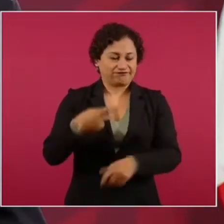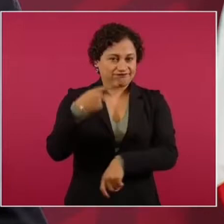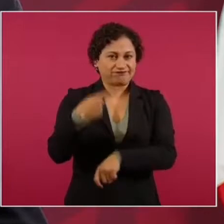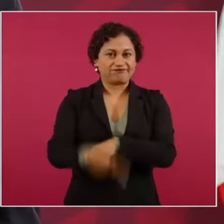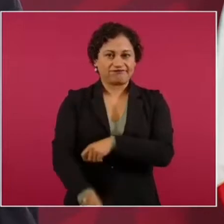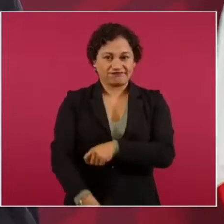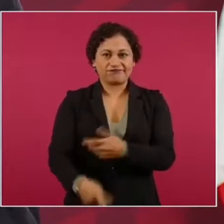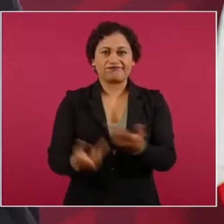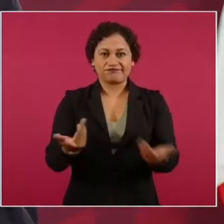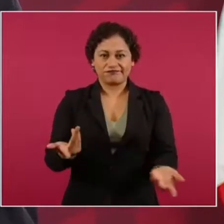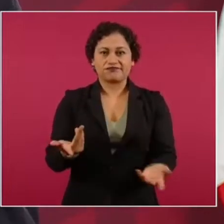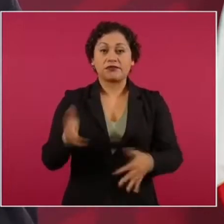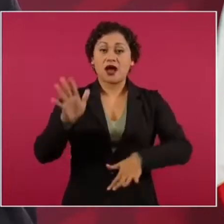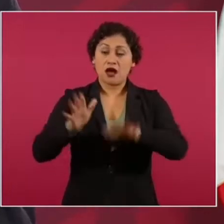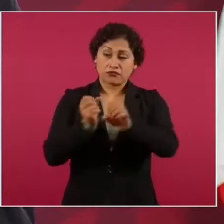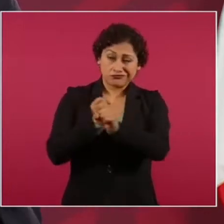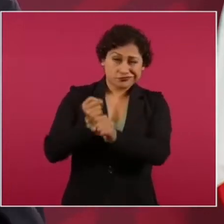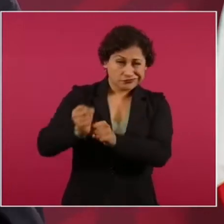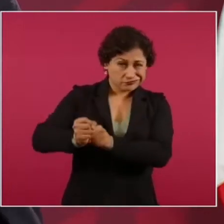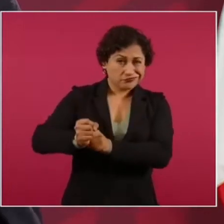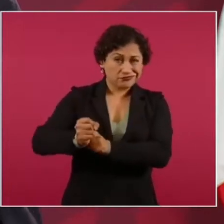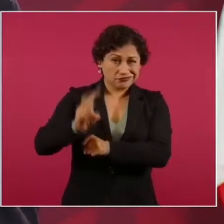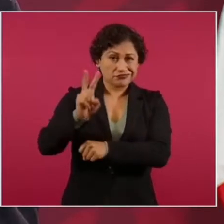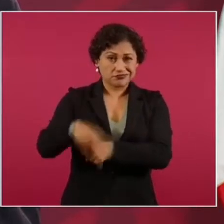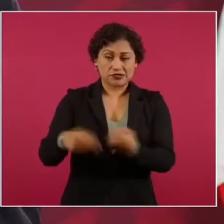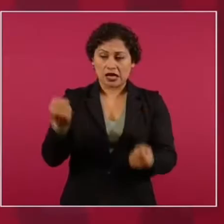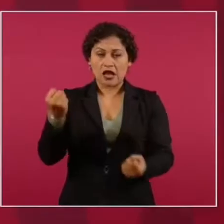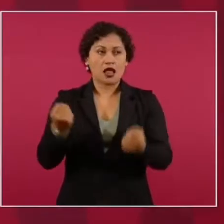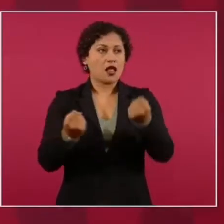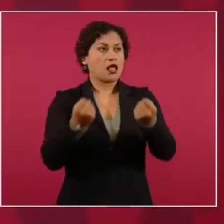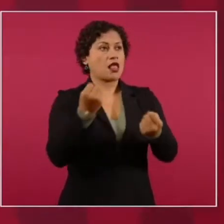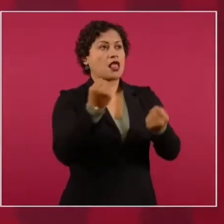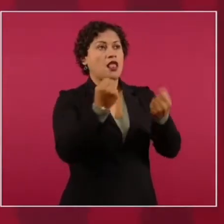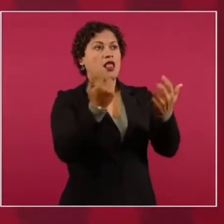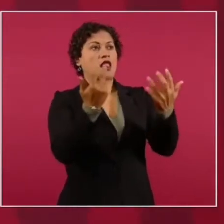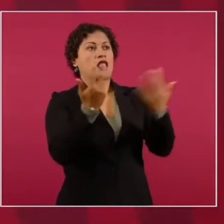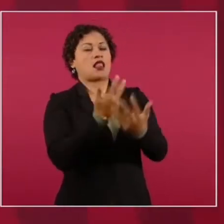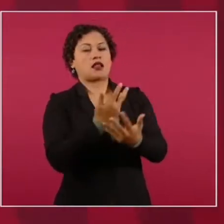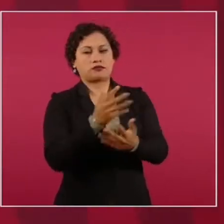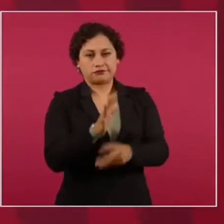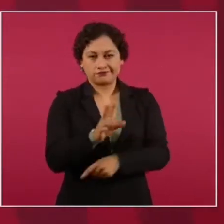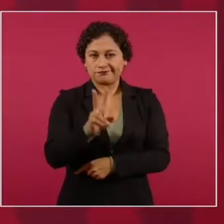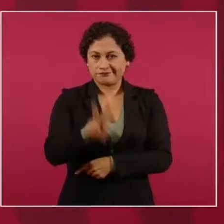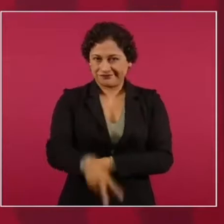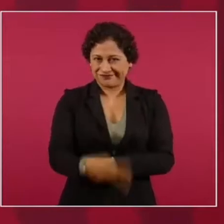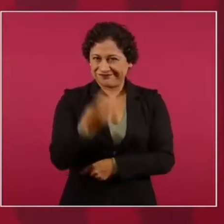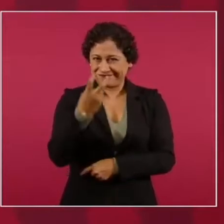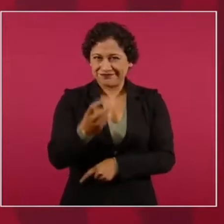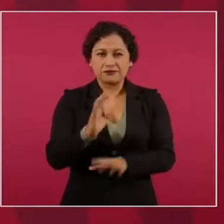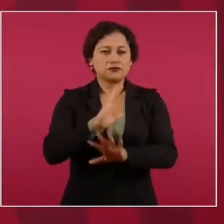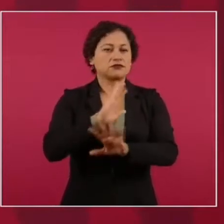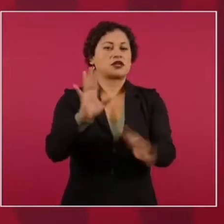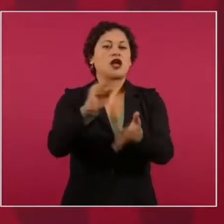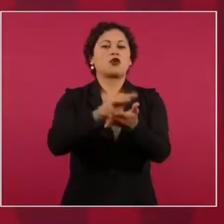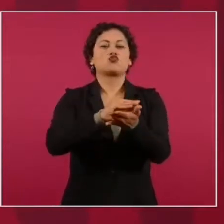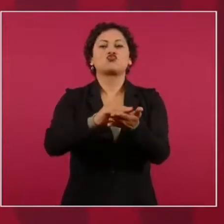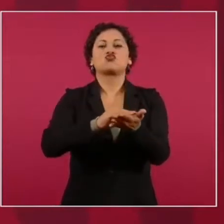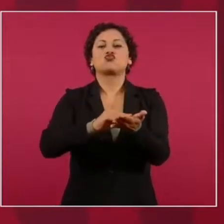hasta maltrataban a los automovilistas. Entonces todo eso ya se resolvió, es un buen